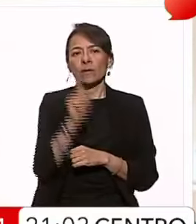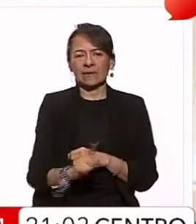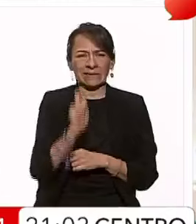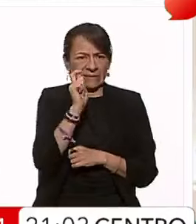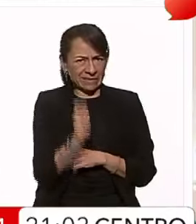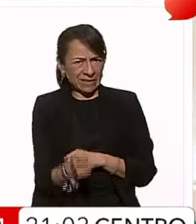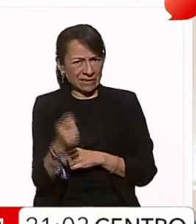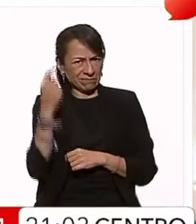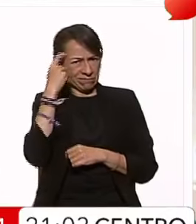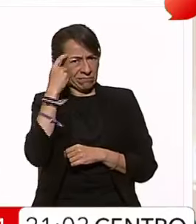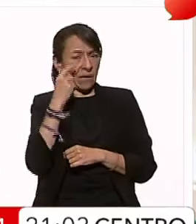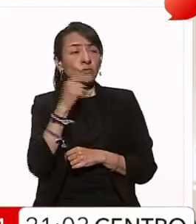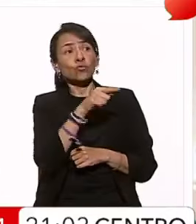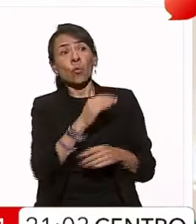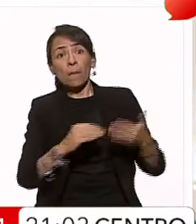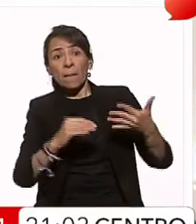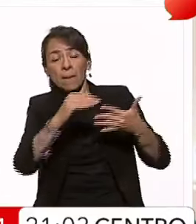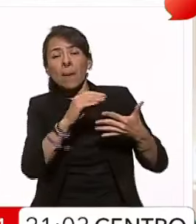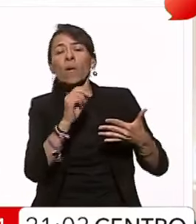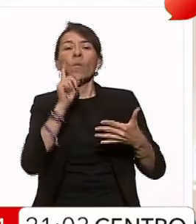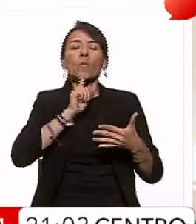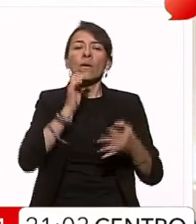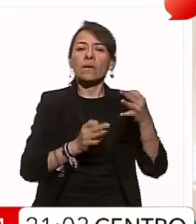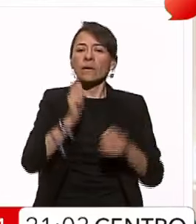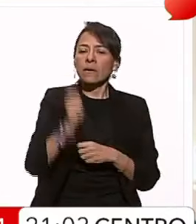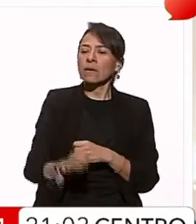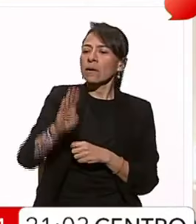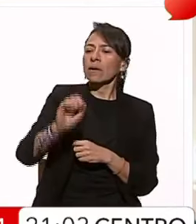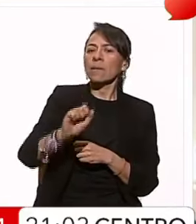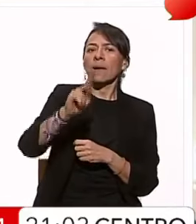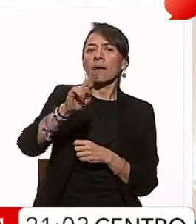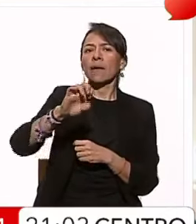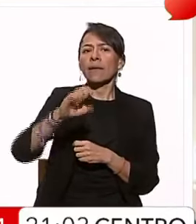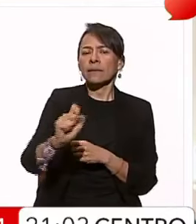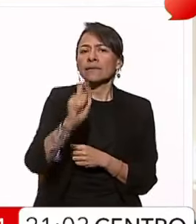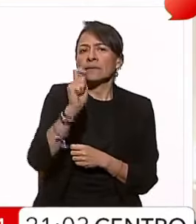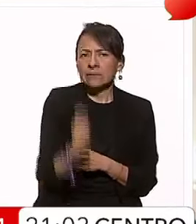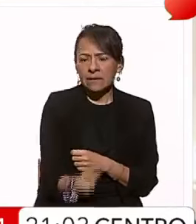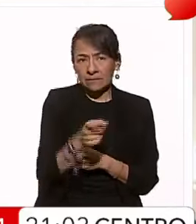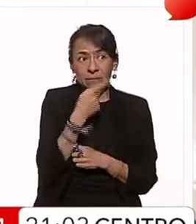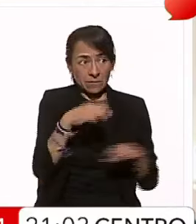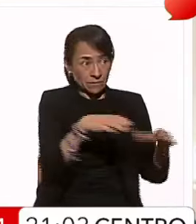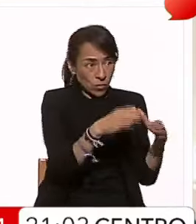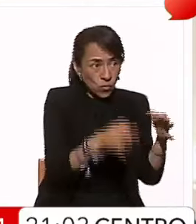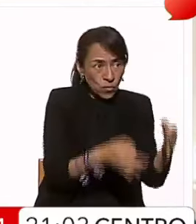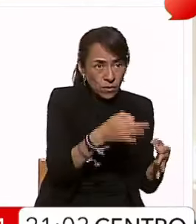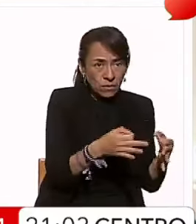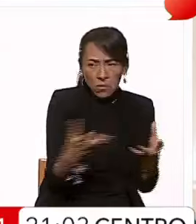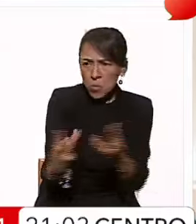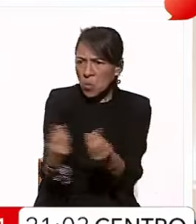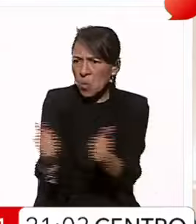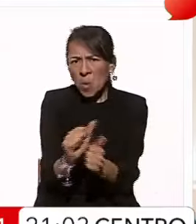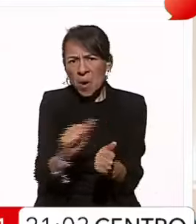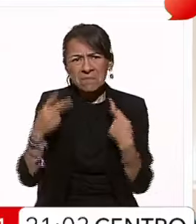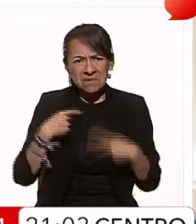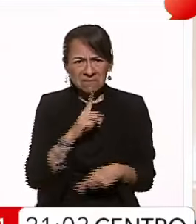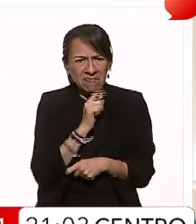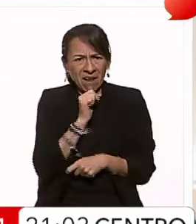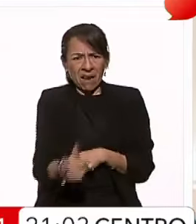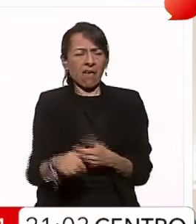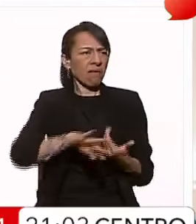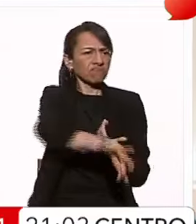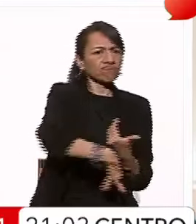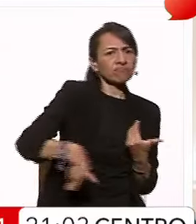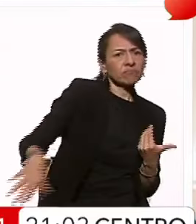ministra lenia batres quien dijo que el poder judicial se ha alejado de las causas ciudadanas y que nuestro país necesita verdaderos